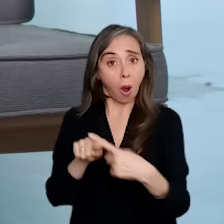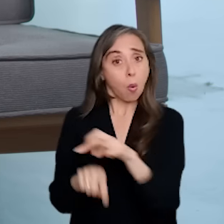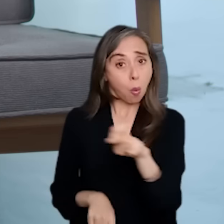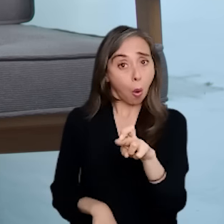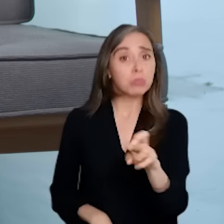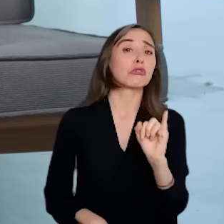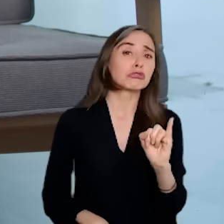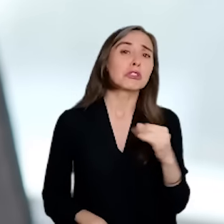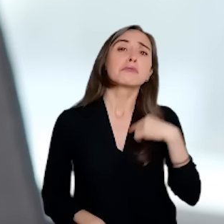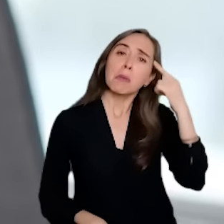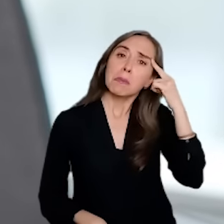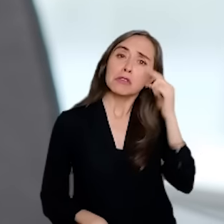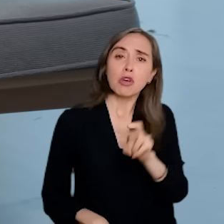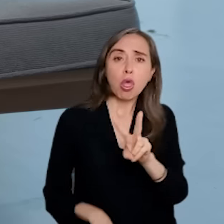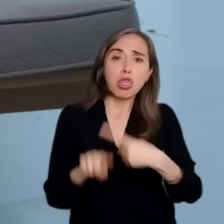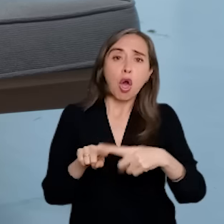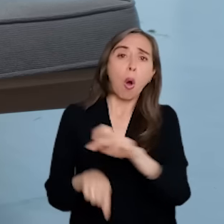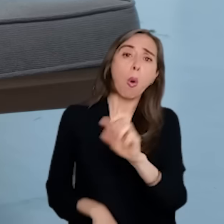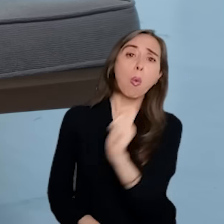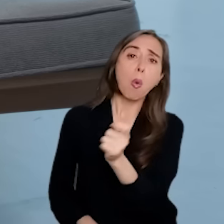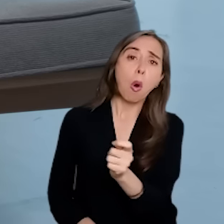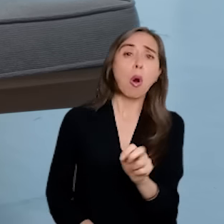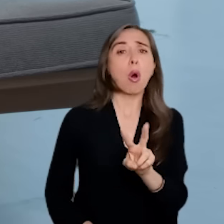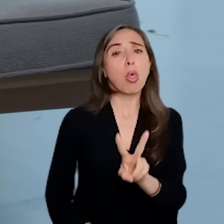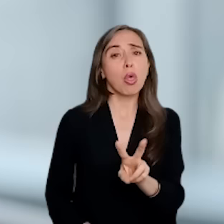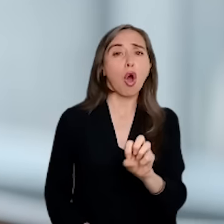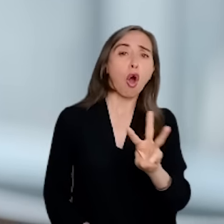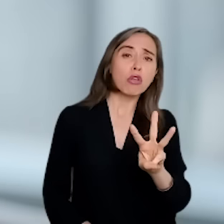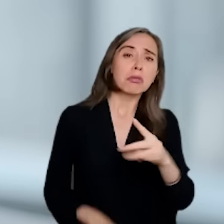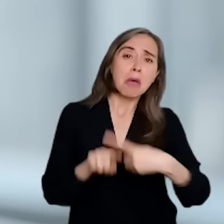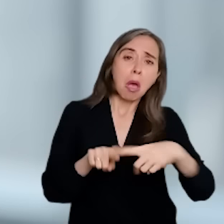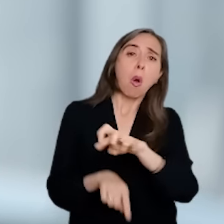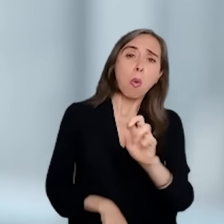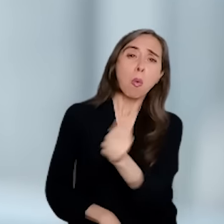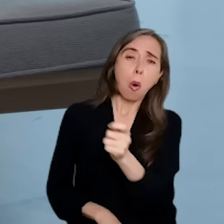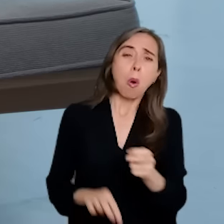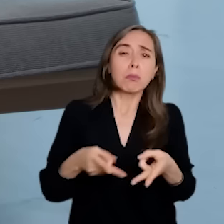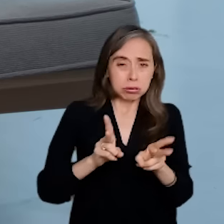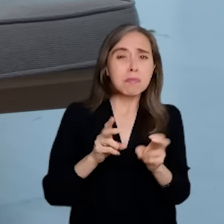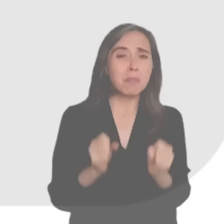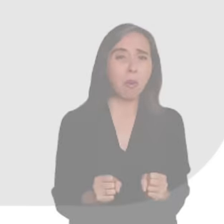779.990 pesos. ¿Lo pagarías en cuotas? Sí. Yo creo que en dos o tres podría ser.